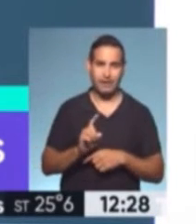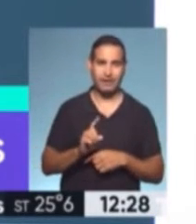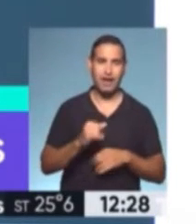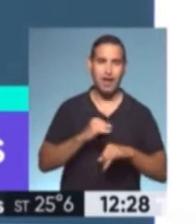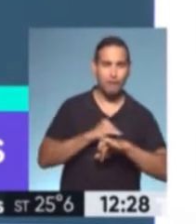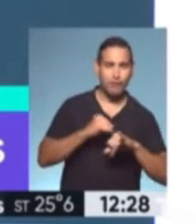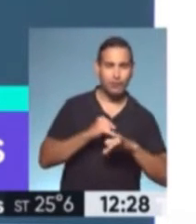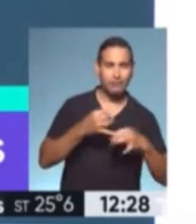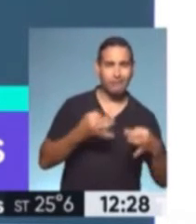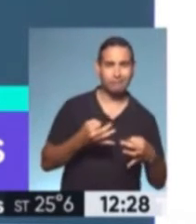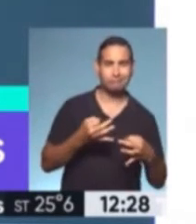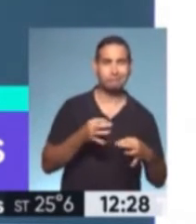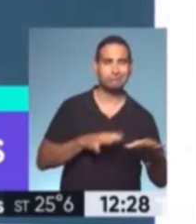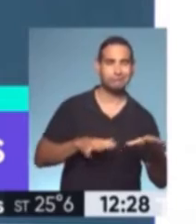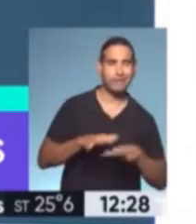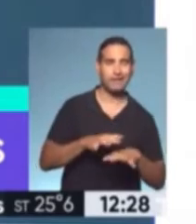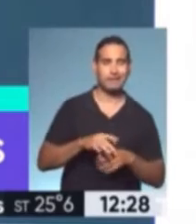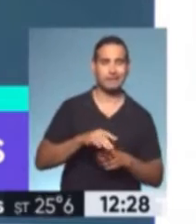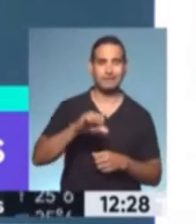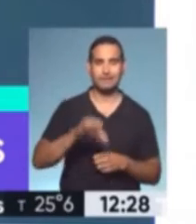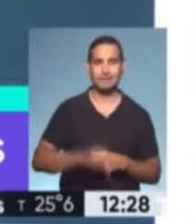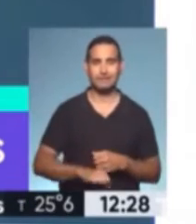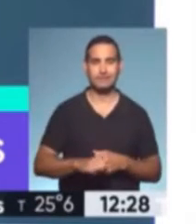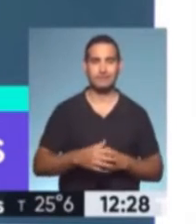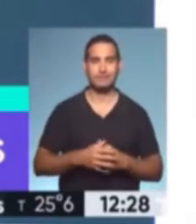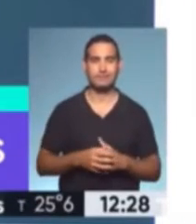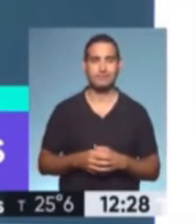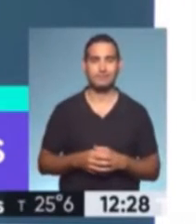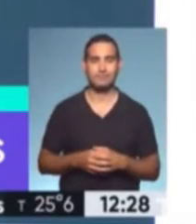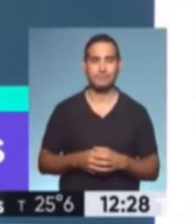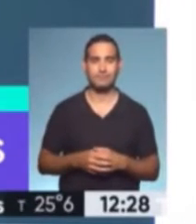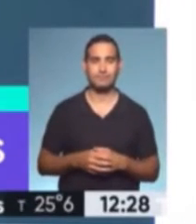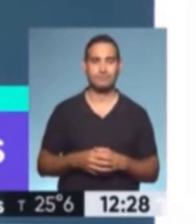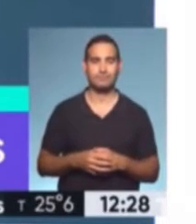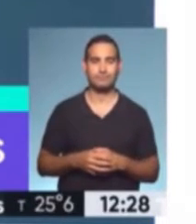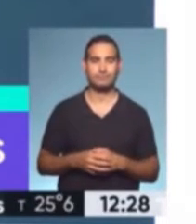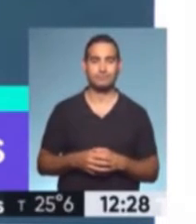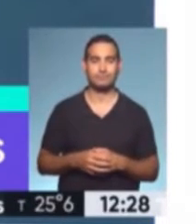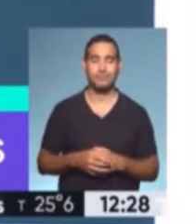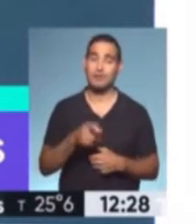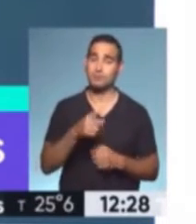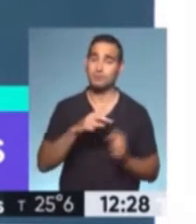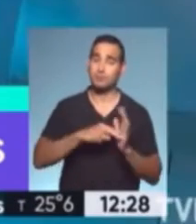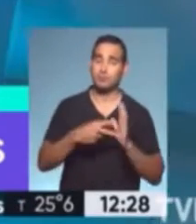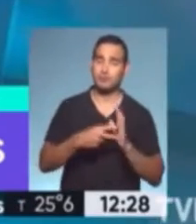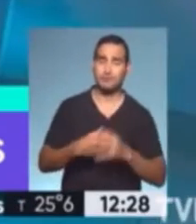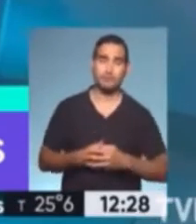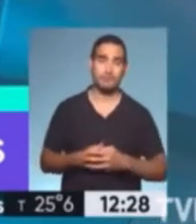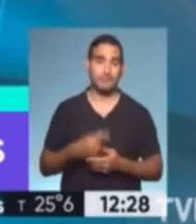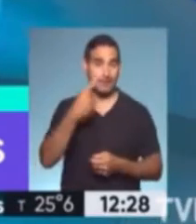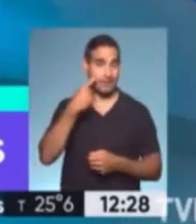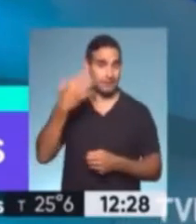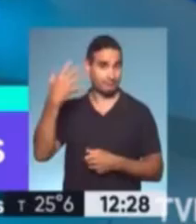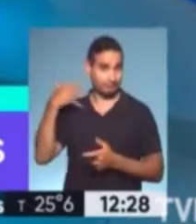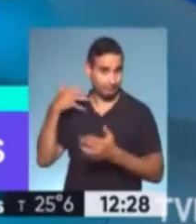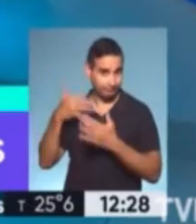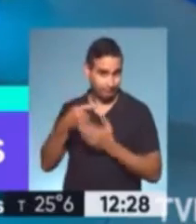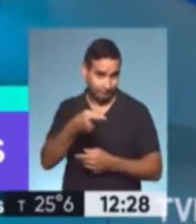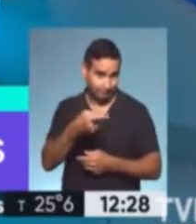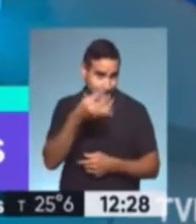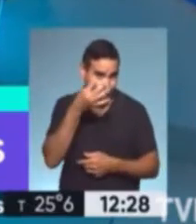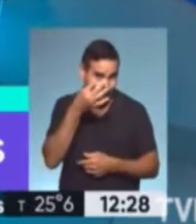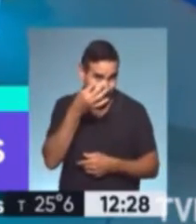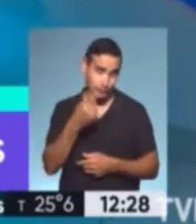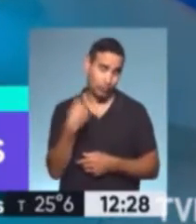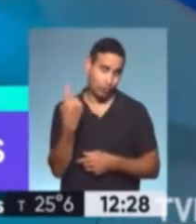manejar exactamente lo que se está dando, desinforman. Bueno, y es un problema. En los últimos días, Mariana, lo habrás observado,